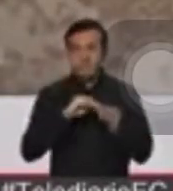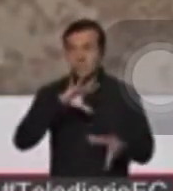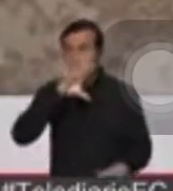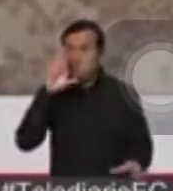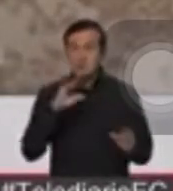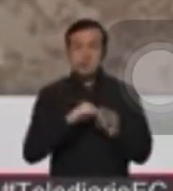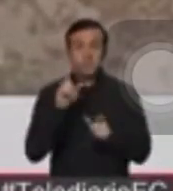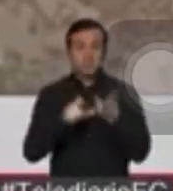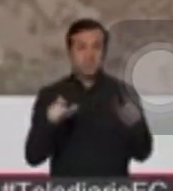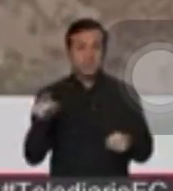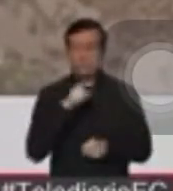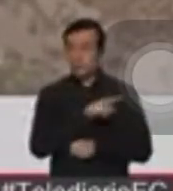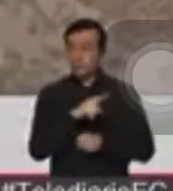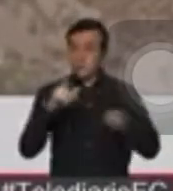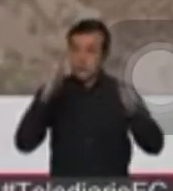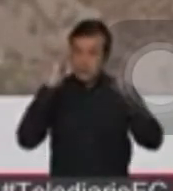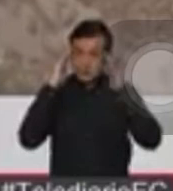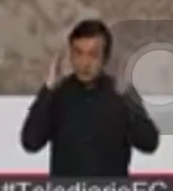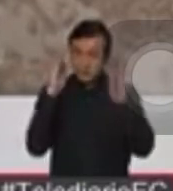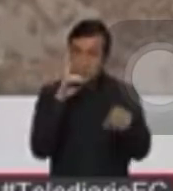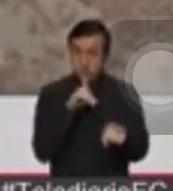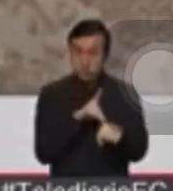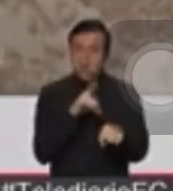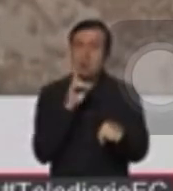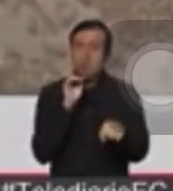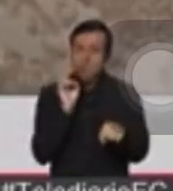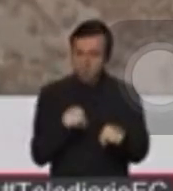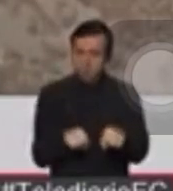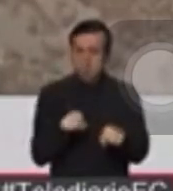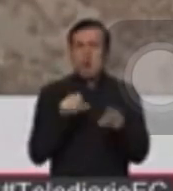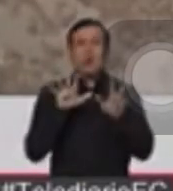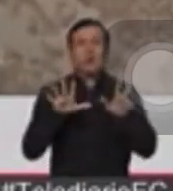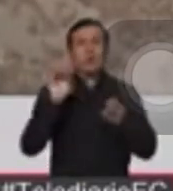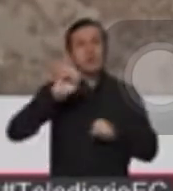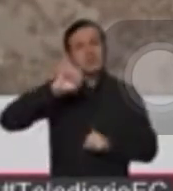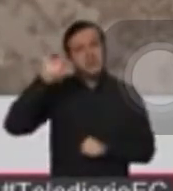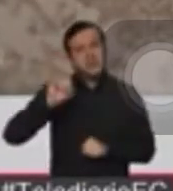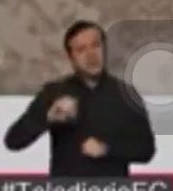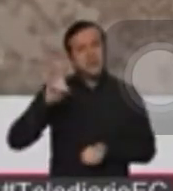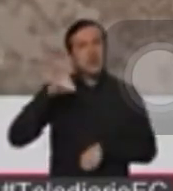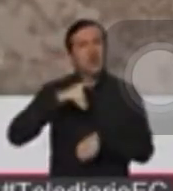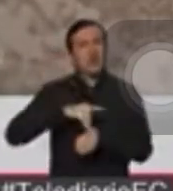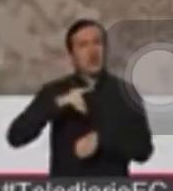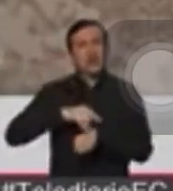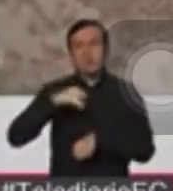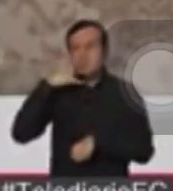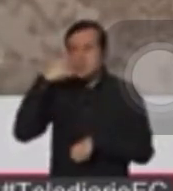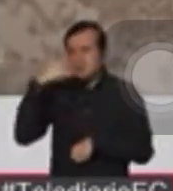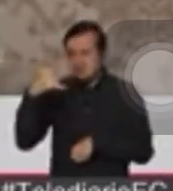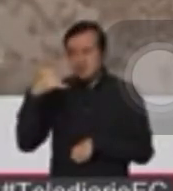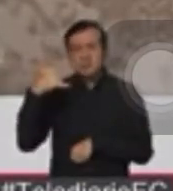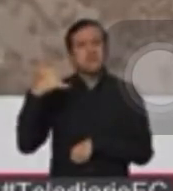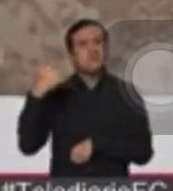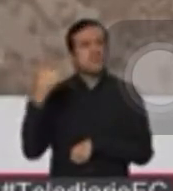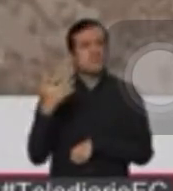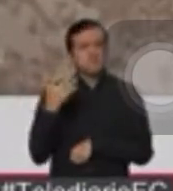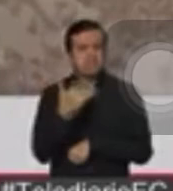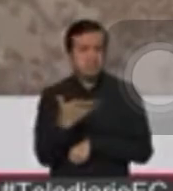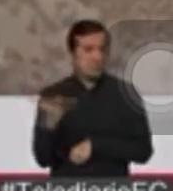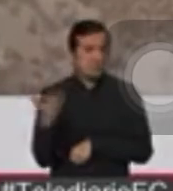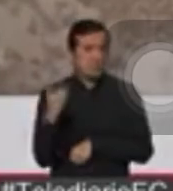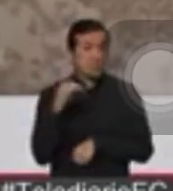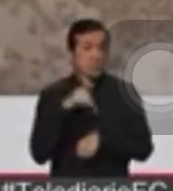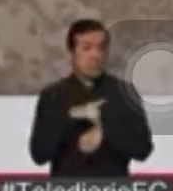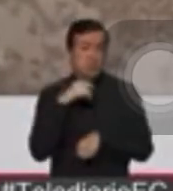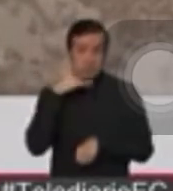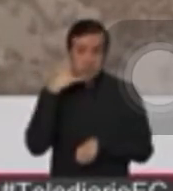casos de atención médica, se pueden resolver en un 80% en una consulta médica ambulatoria. En el caso de la telemedicina,